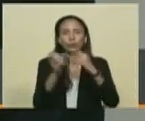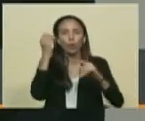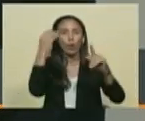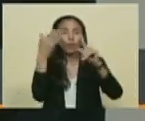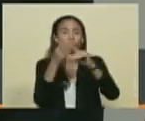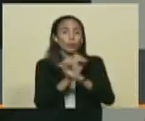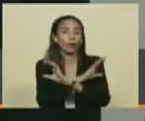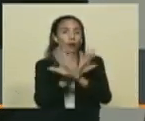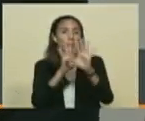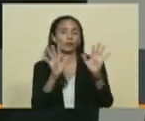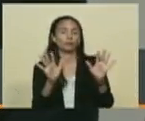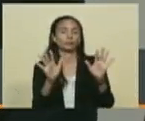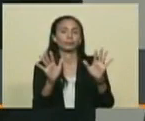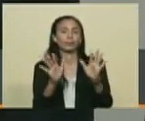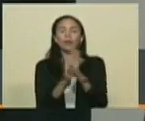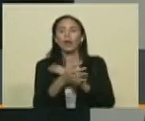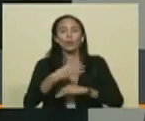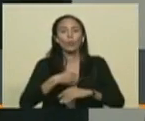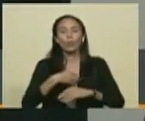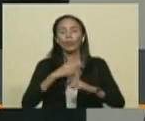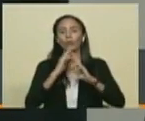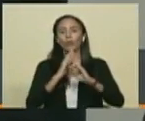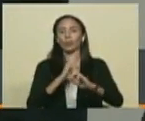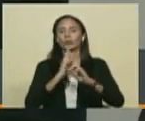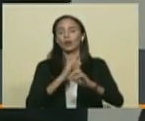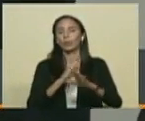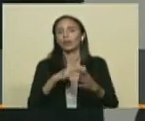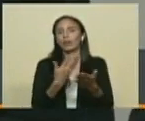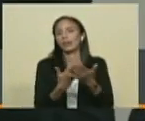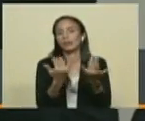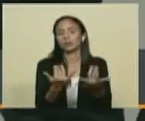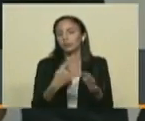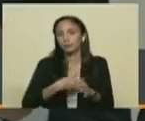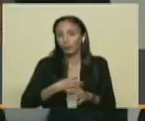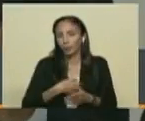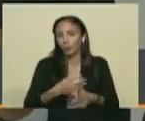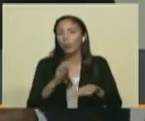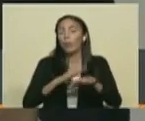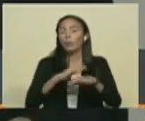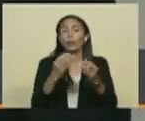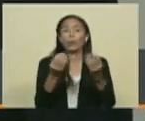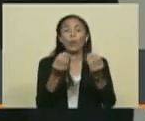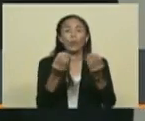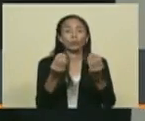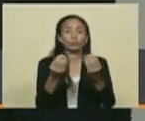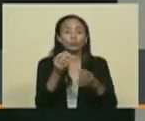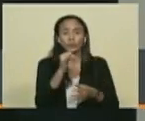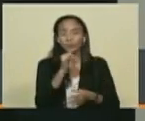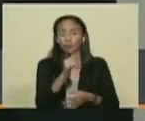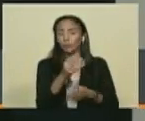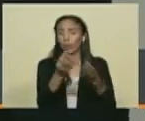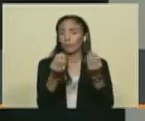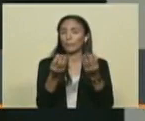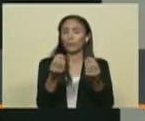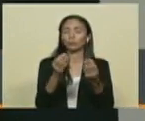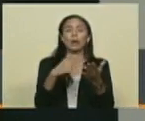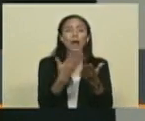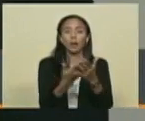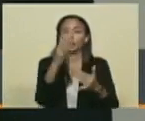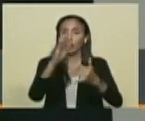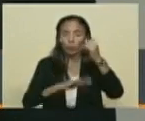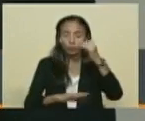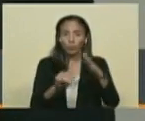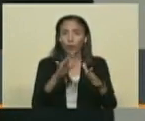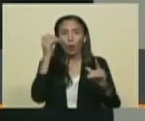Y no podemos anunciar ninguno de los avances que hemos tenido porque es un paquete es un conjunto. Y hasta que no se aborde el